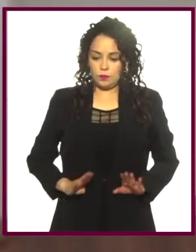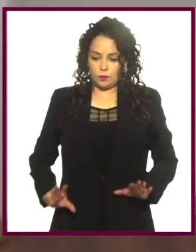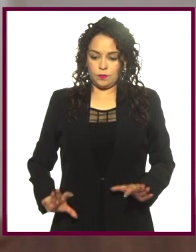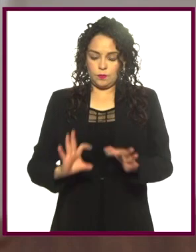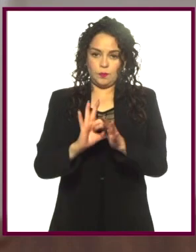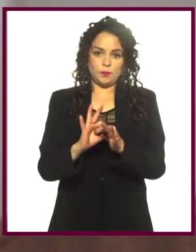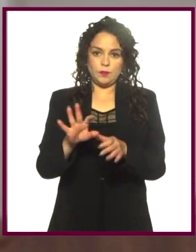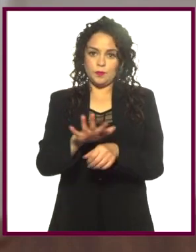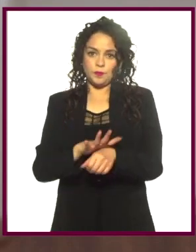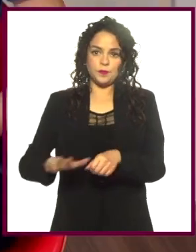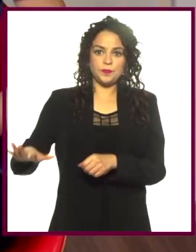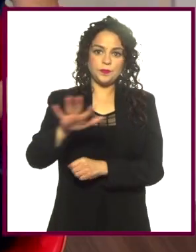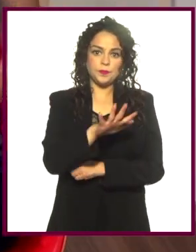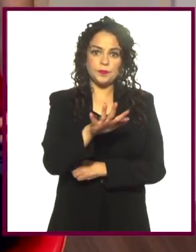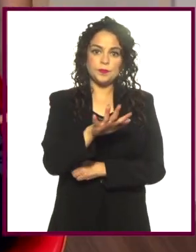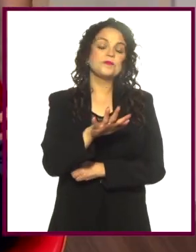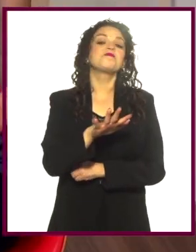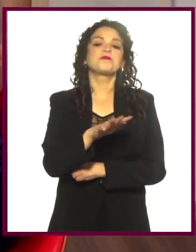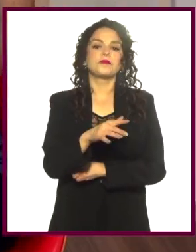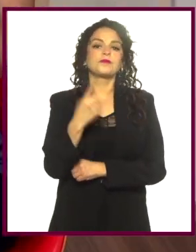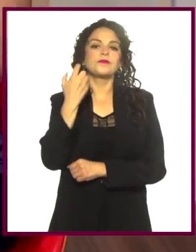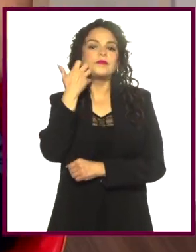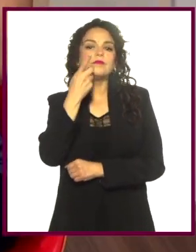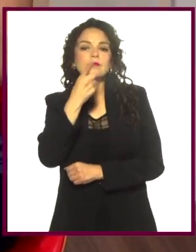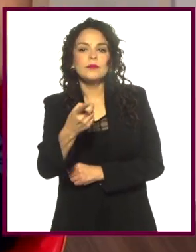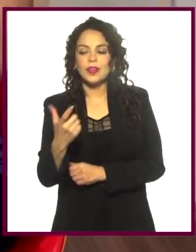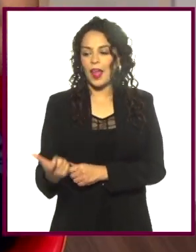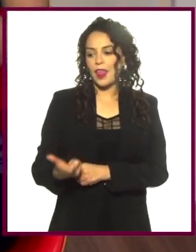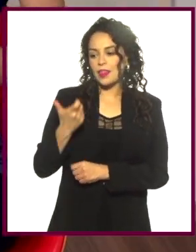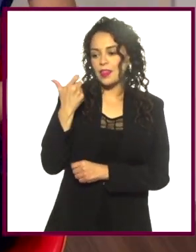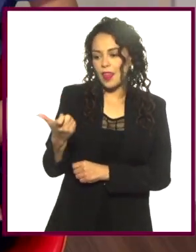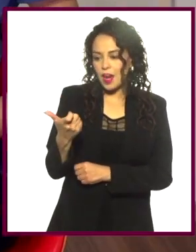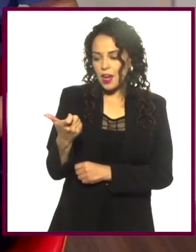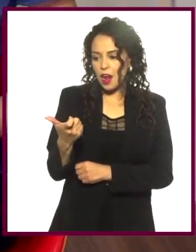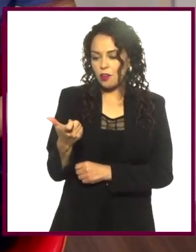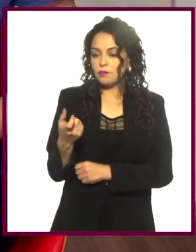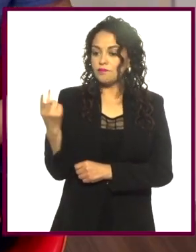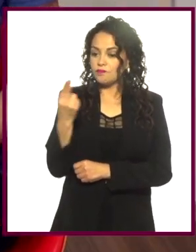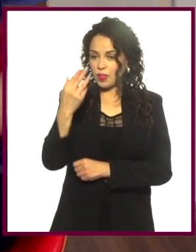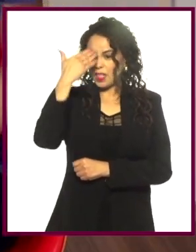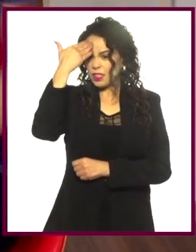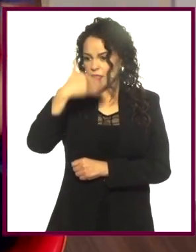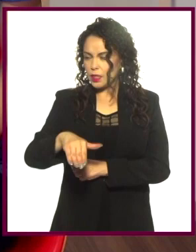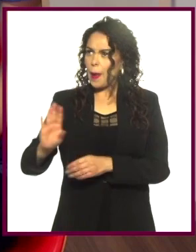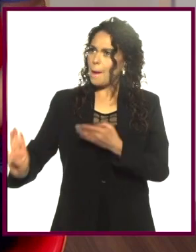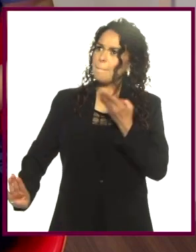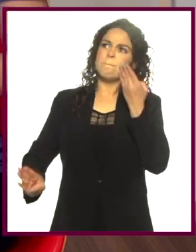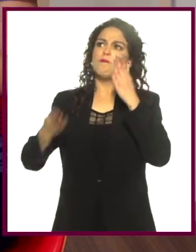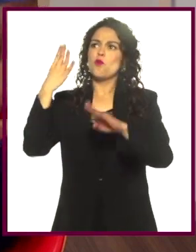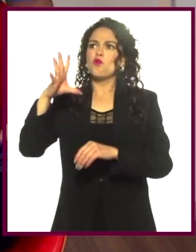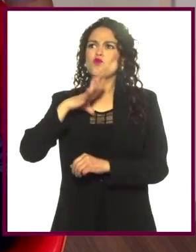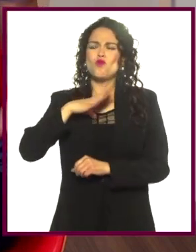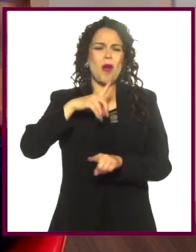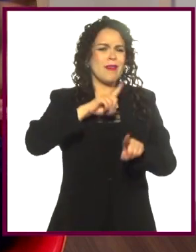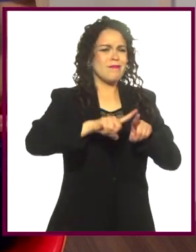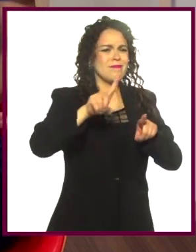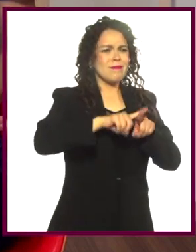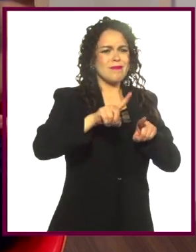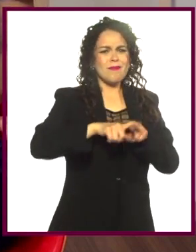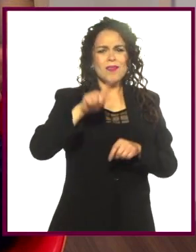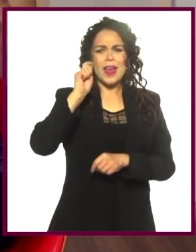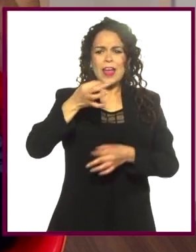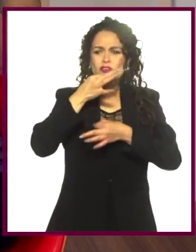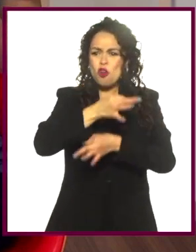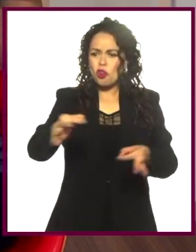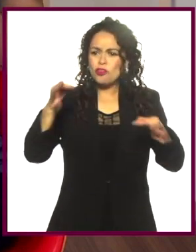orientación de los medios. O sea, el dinero. Es necesario que sepan que aunque en el mundo puede haber millones de cadenas de